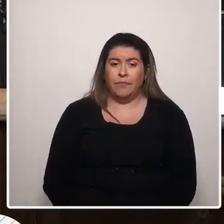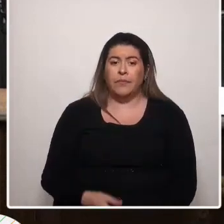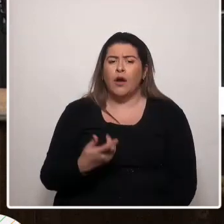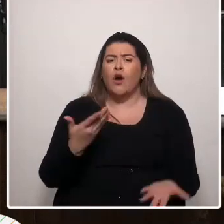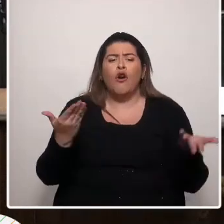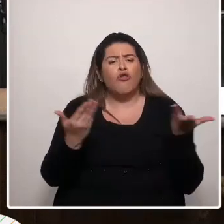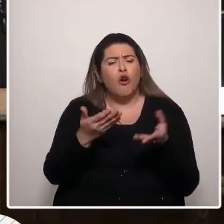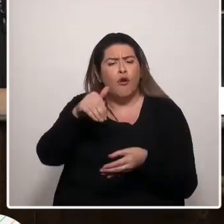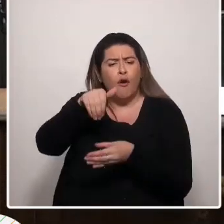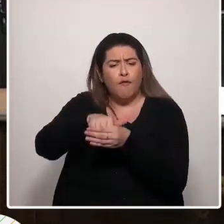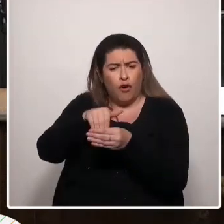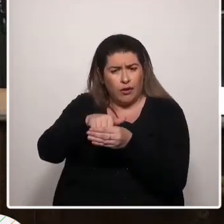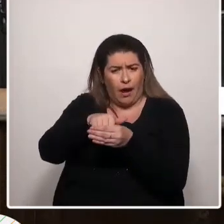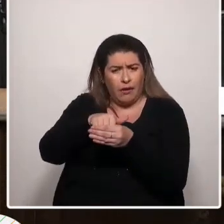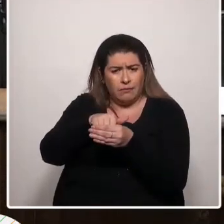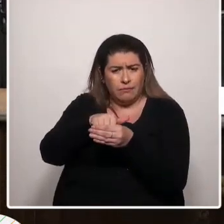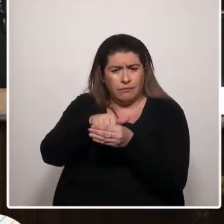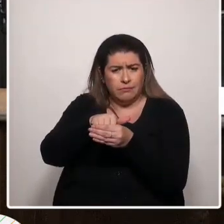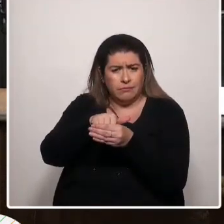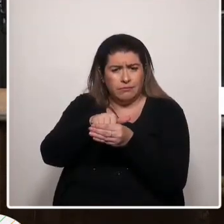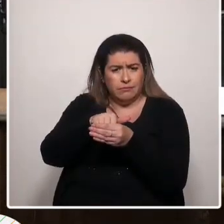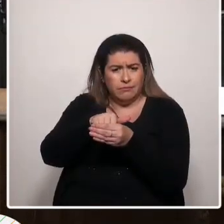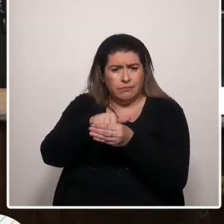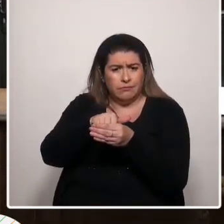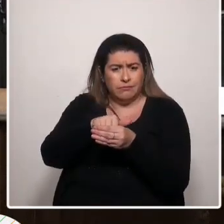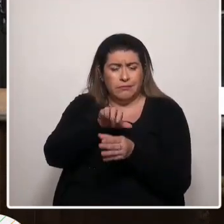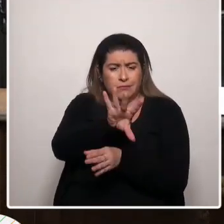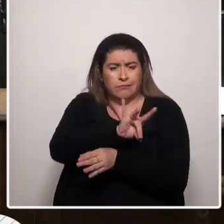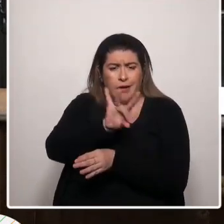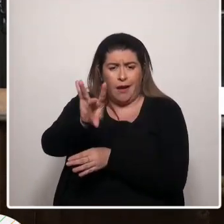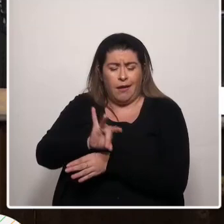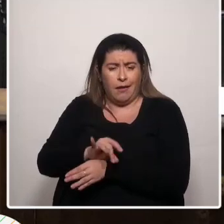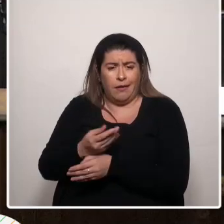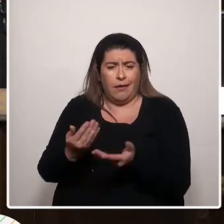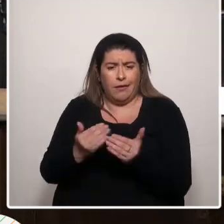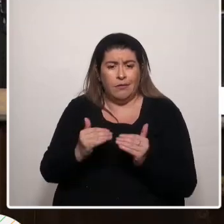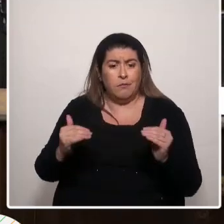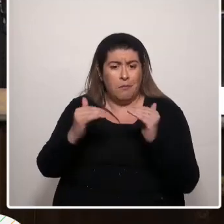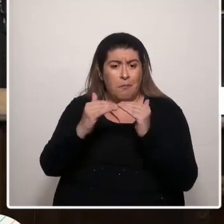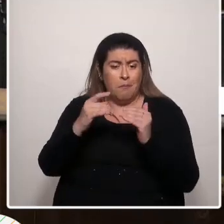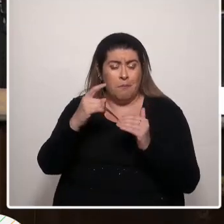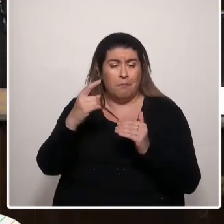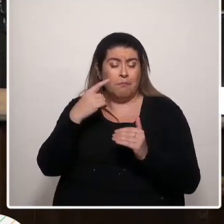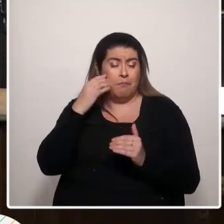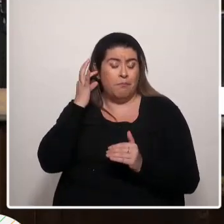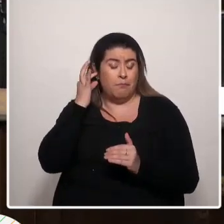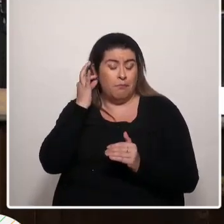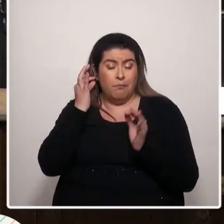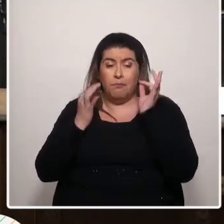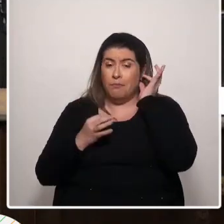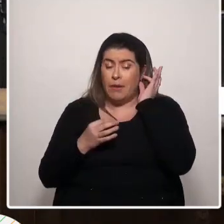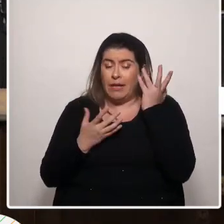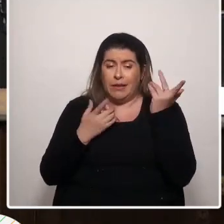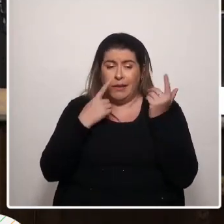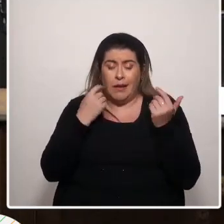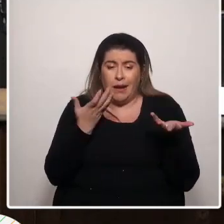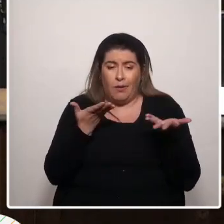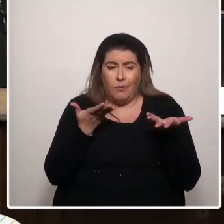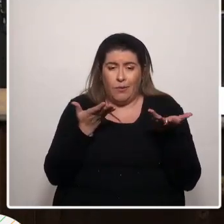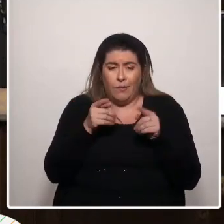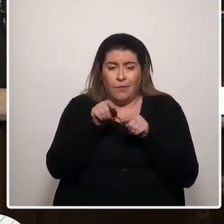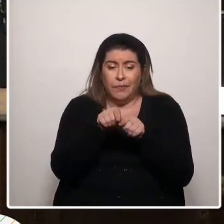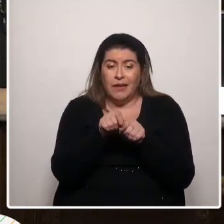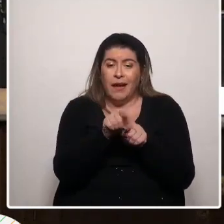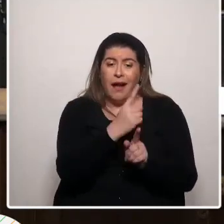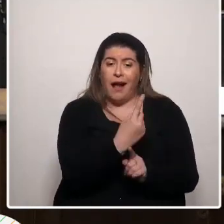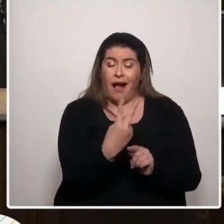cómo se vota esa integración ya especificada como paritaria. Para la elección de dicha coordinación, cada integrante deberá